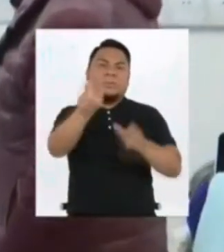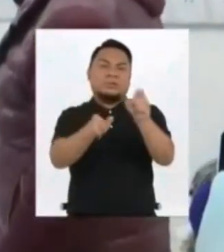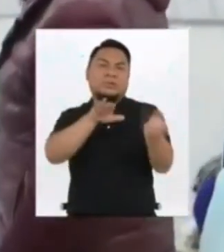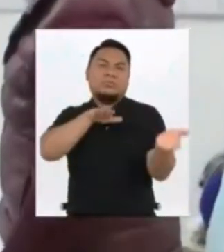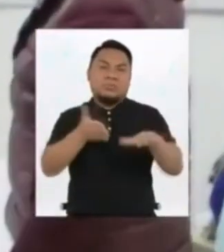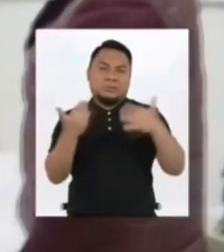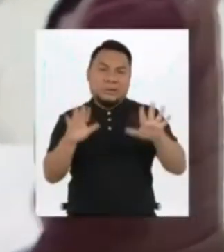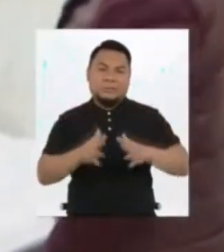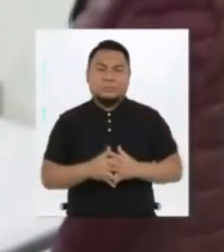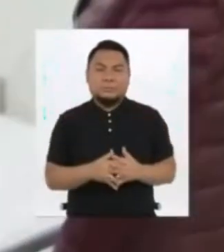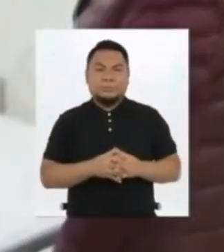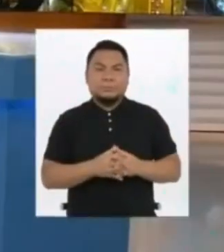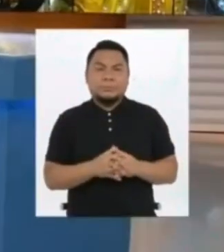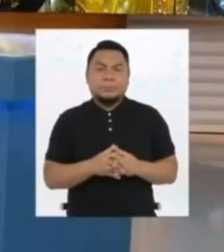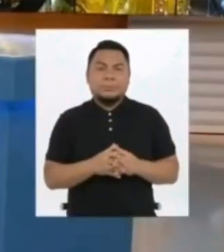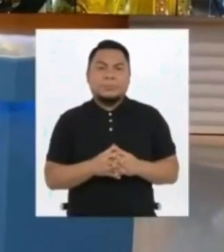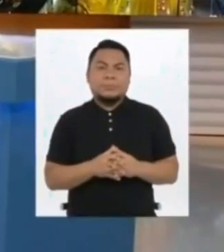fallecidos.